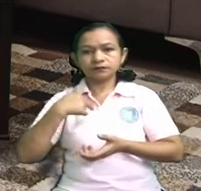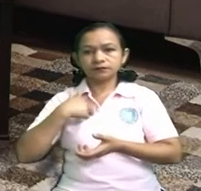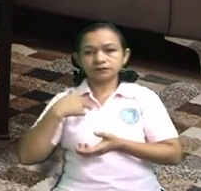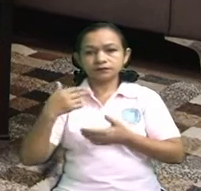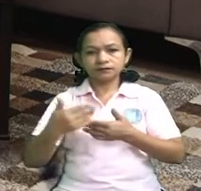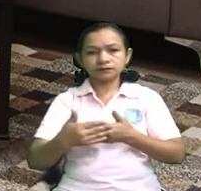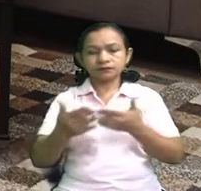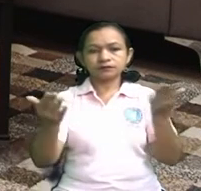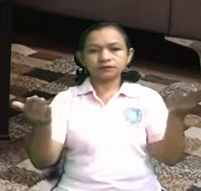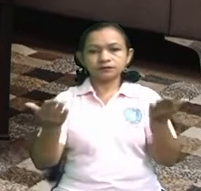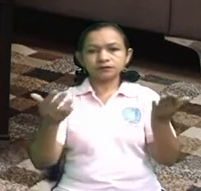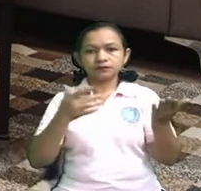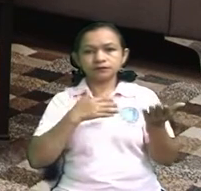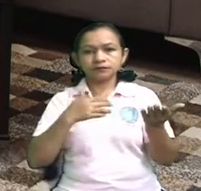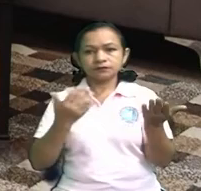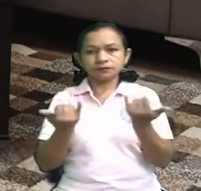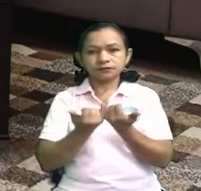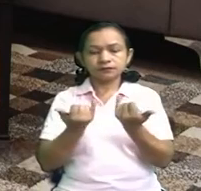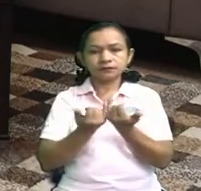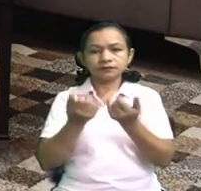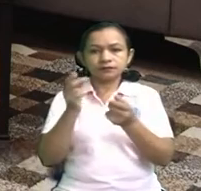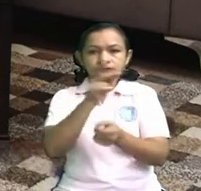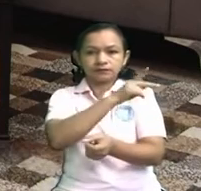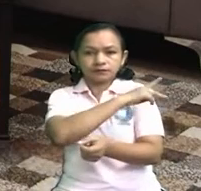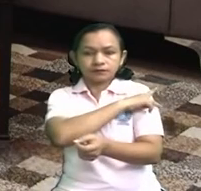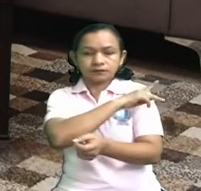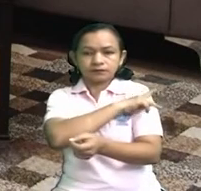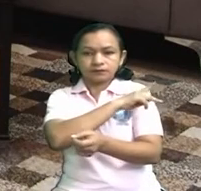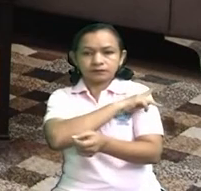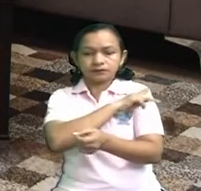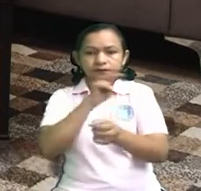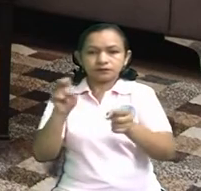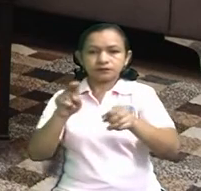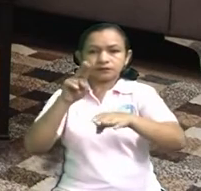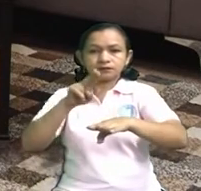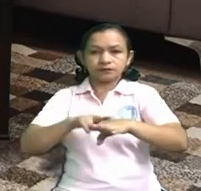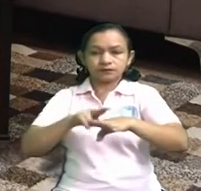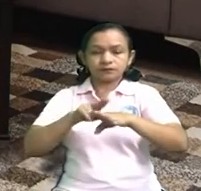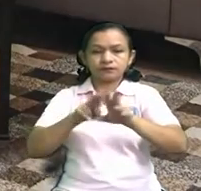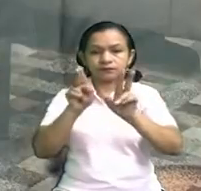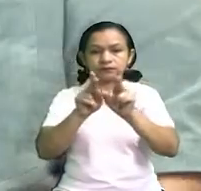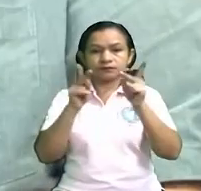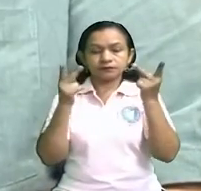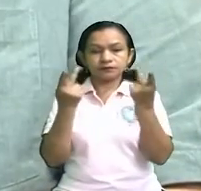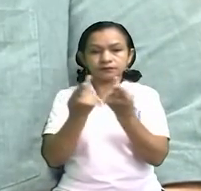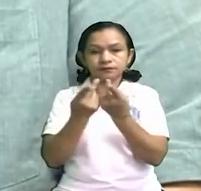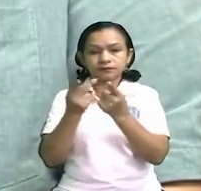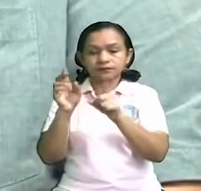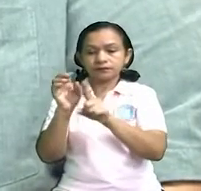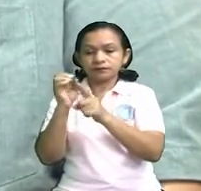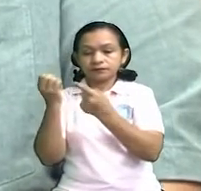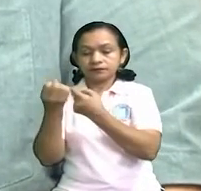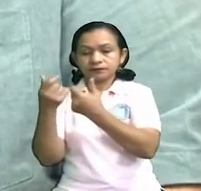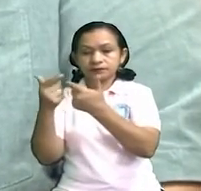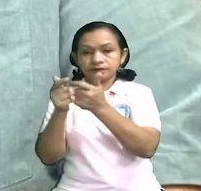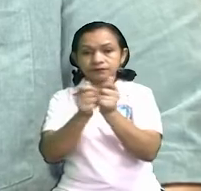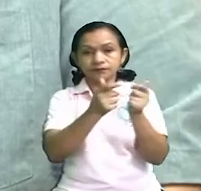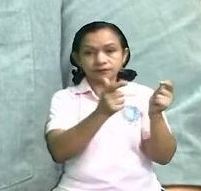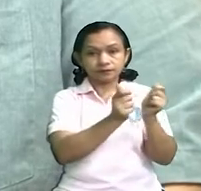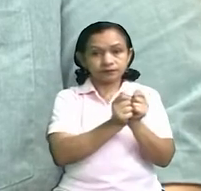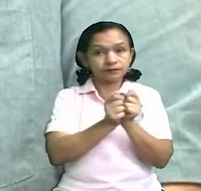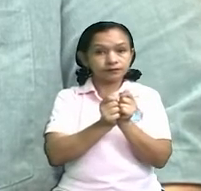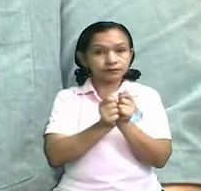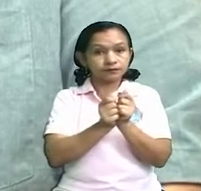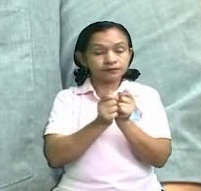Municipalidad de León, con nuestra Policía Nacional y el pueblo organizado en las emergencias